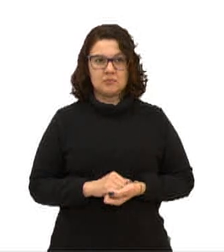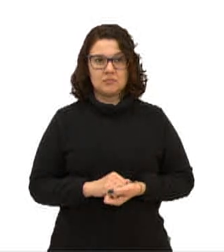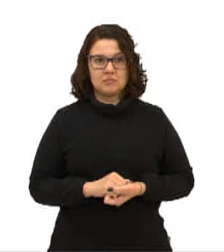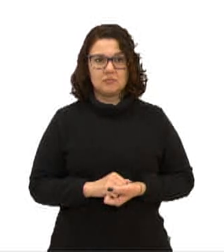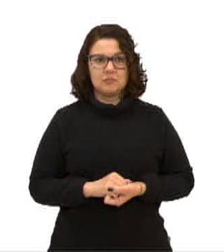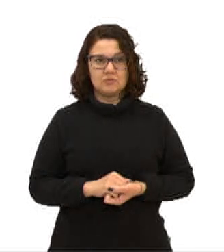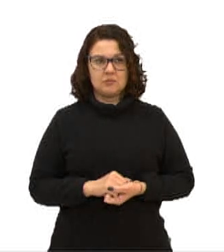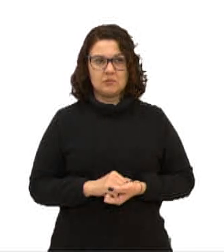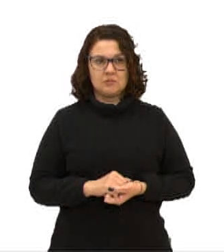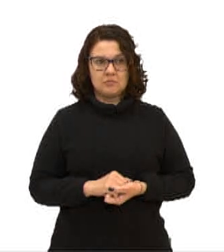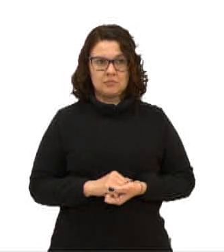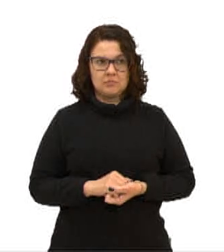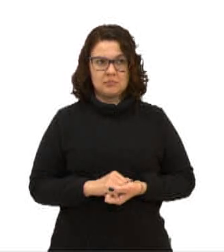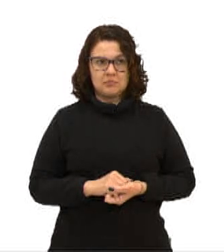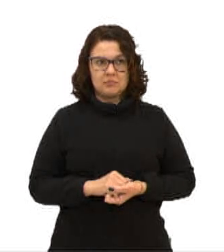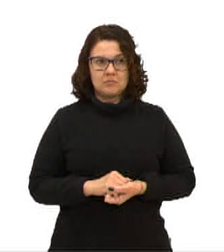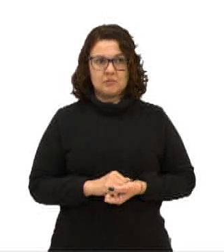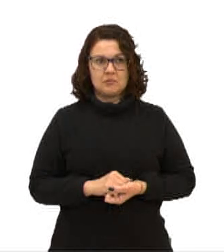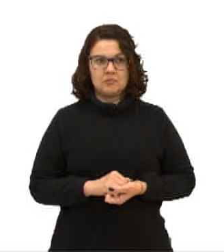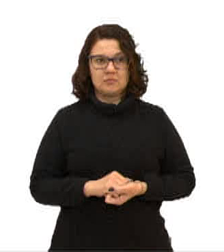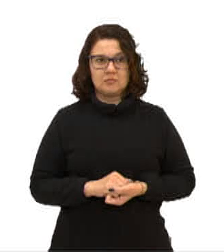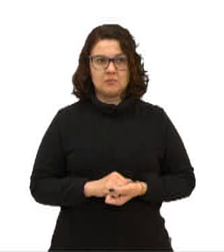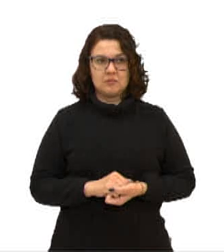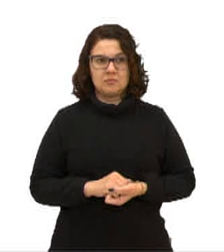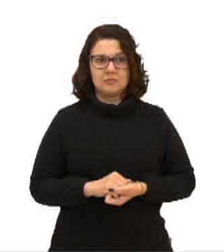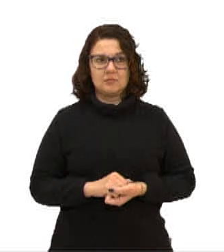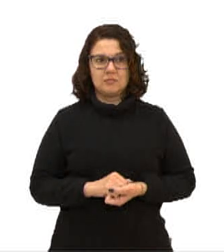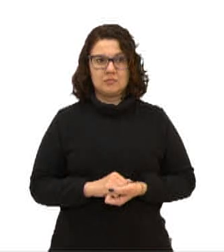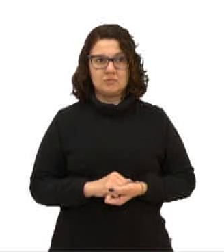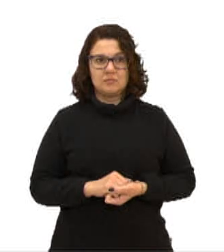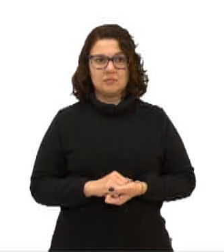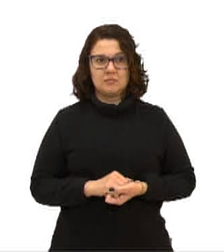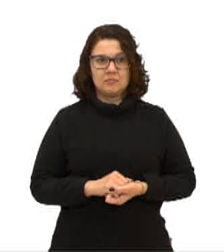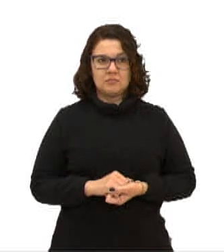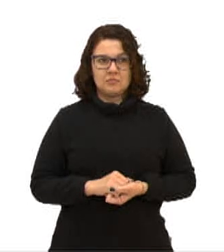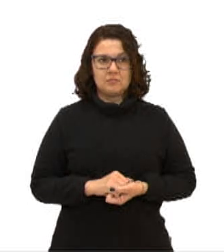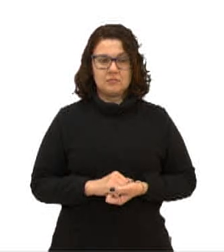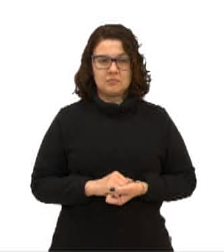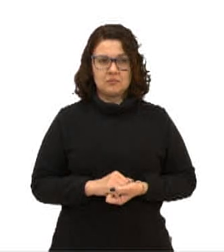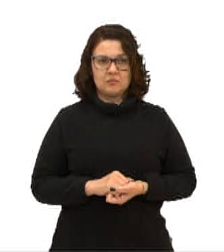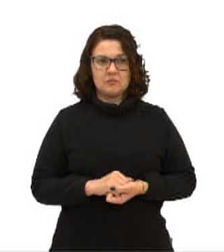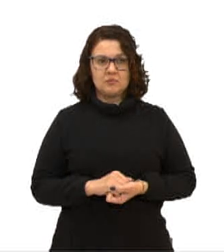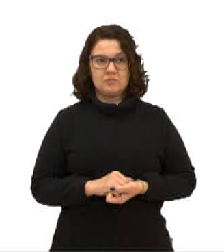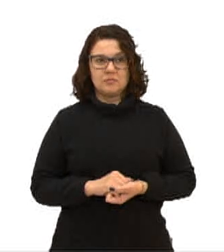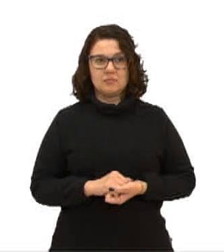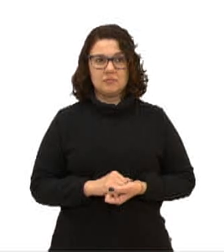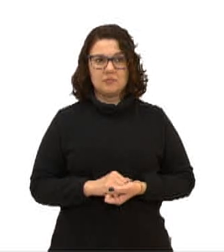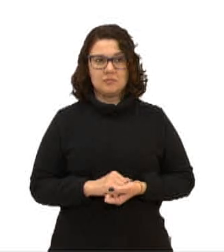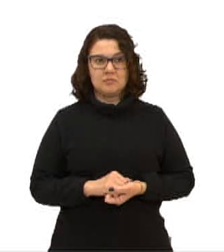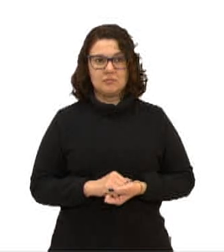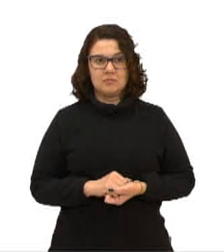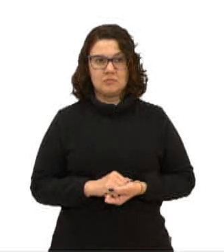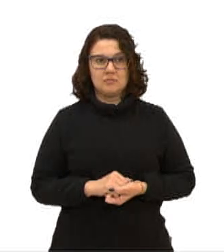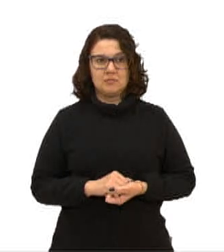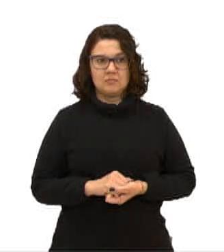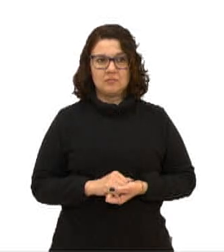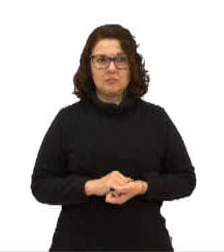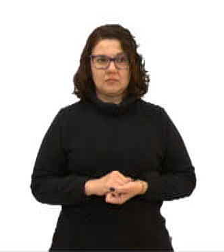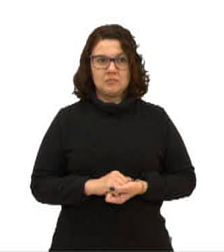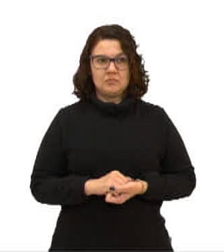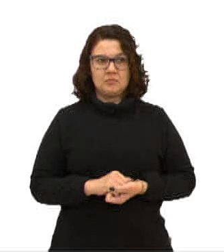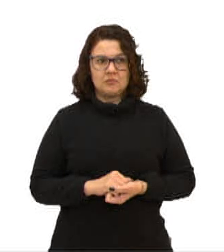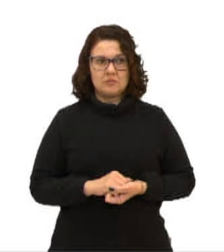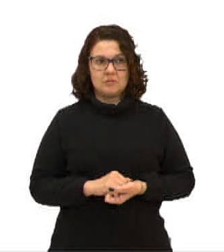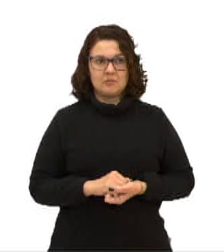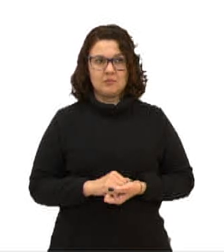quechua, es cuestión de política. El hedor del bus es insoportable. Vuelve a meter la nariz en el interior de